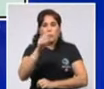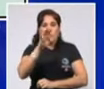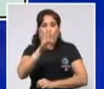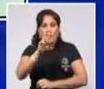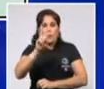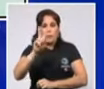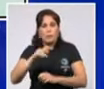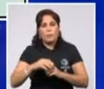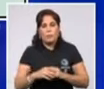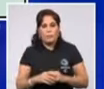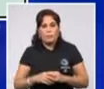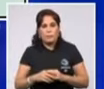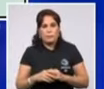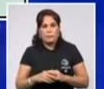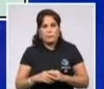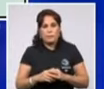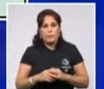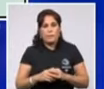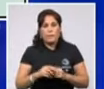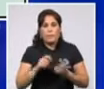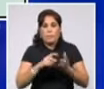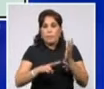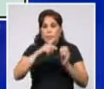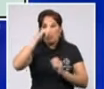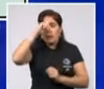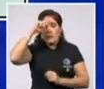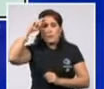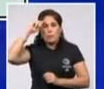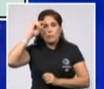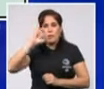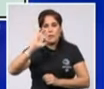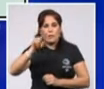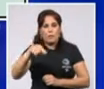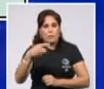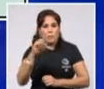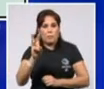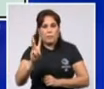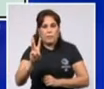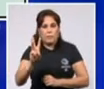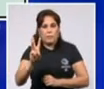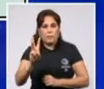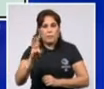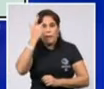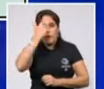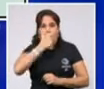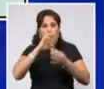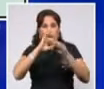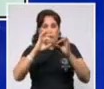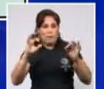10,42. Santi Espíritu 7,3. Artemisa